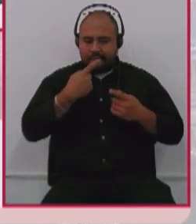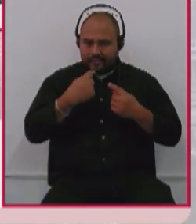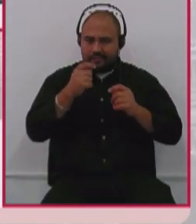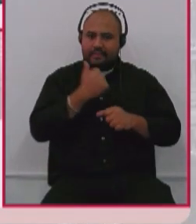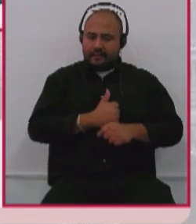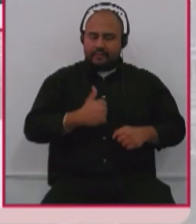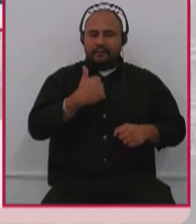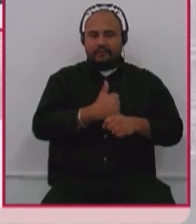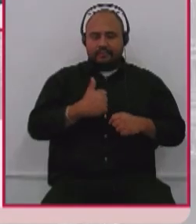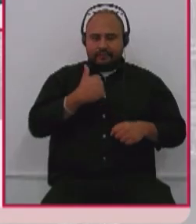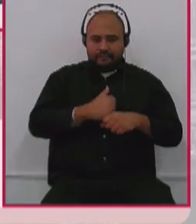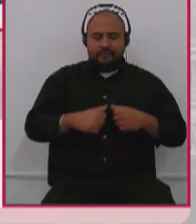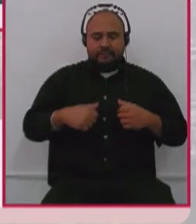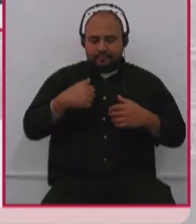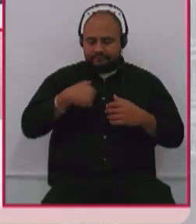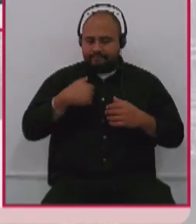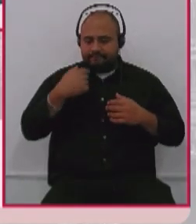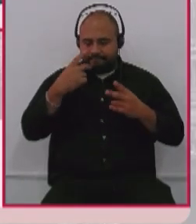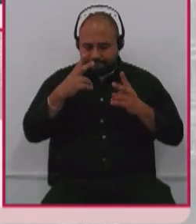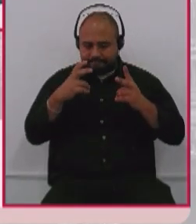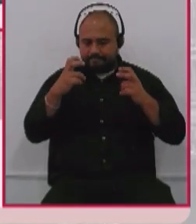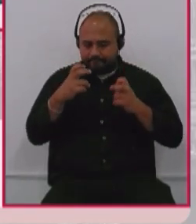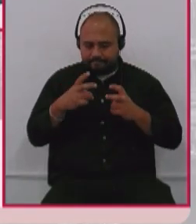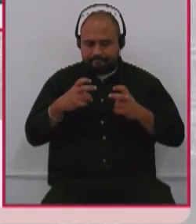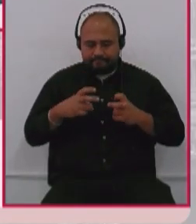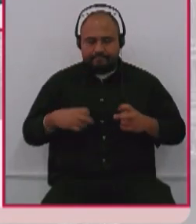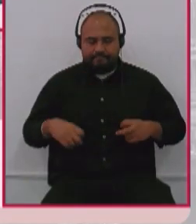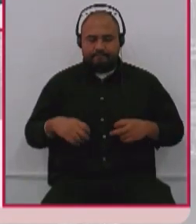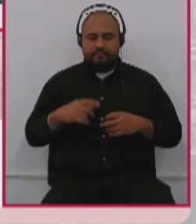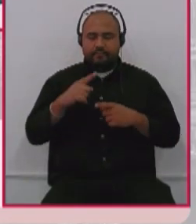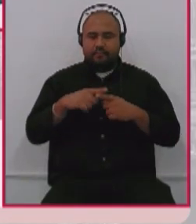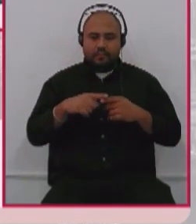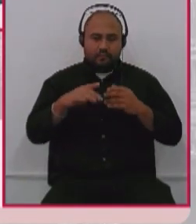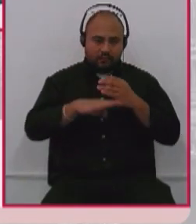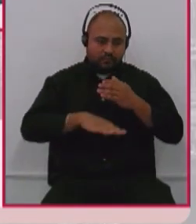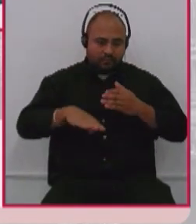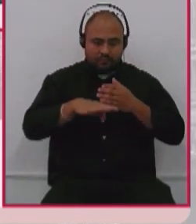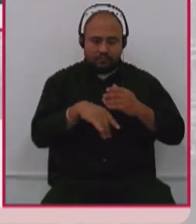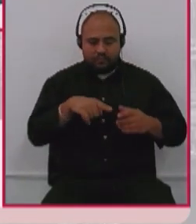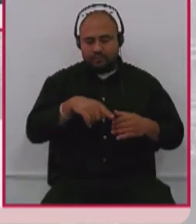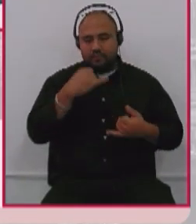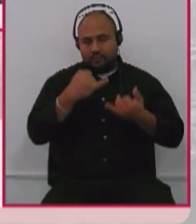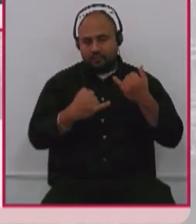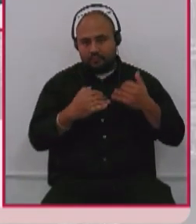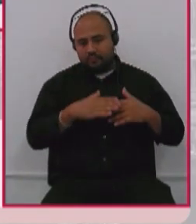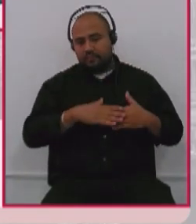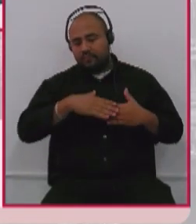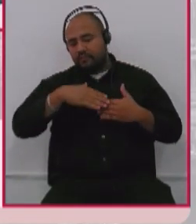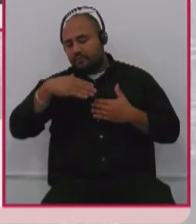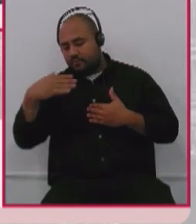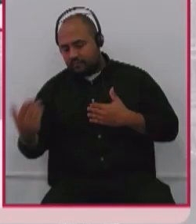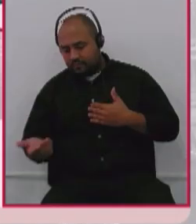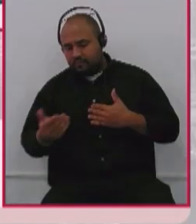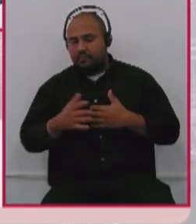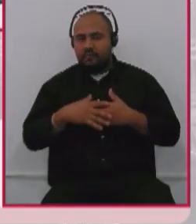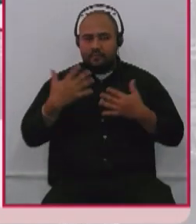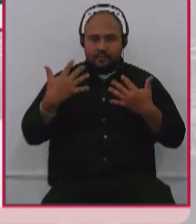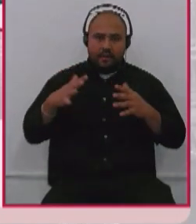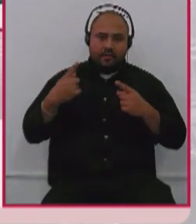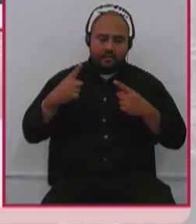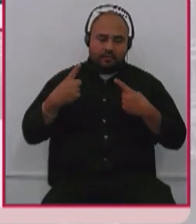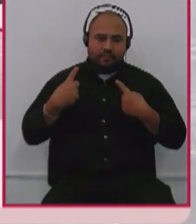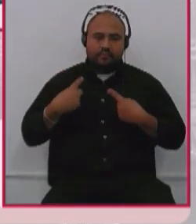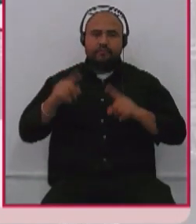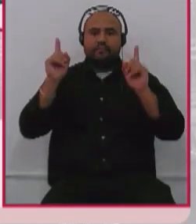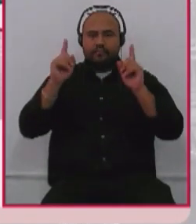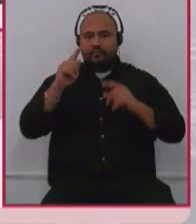se decidió pasar a operación. El proyecto fue súper exitoso. Gracias a la experiencia previa de CCNB, el